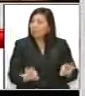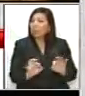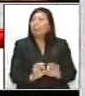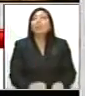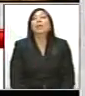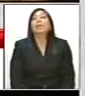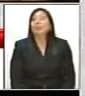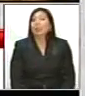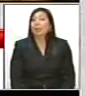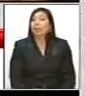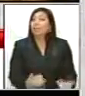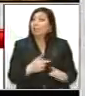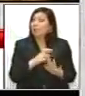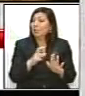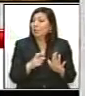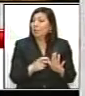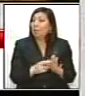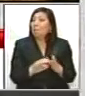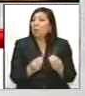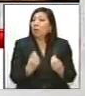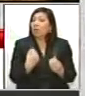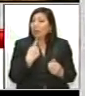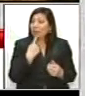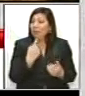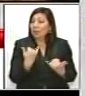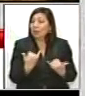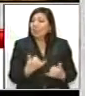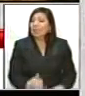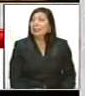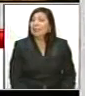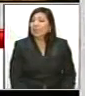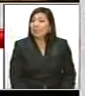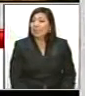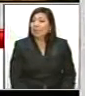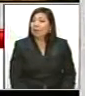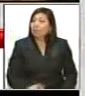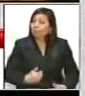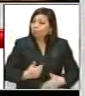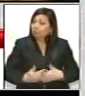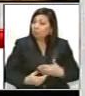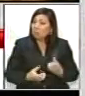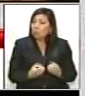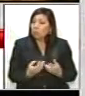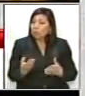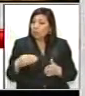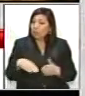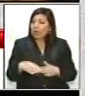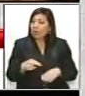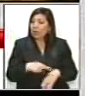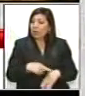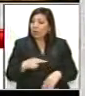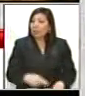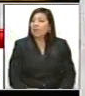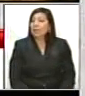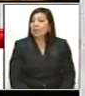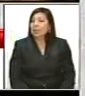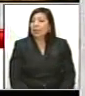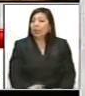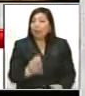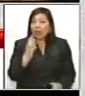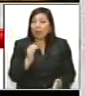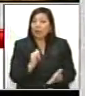presidenta, este proyecto, porque como lo dijeron nuestros colegas, va a generar mucho ingreso a la región, y creo